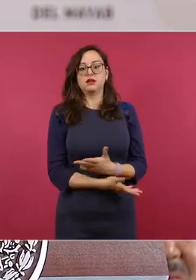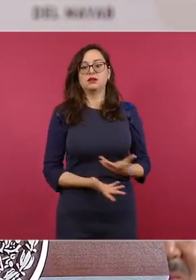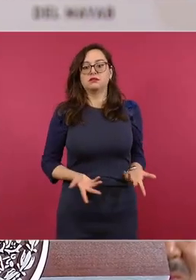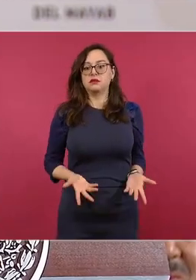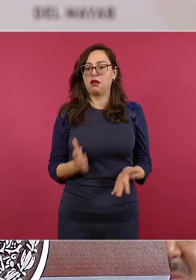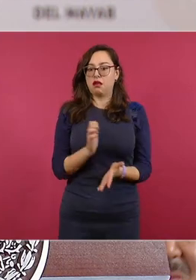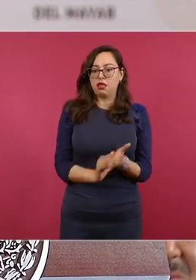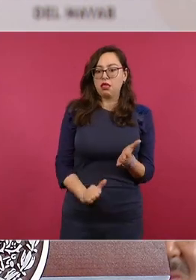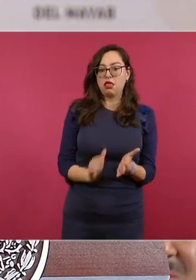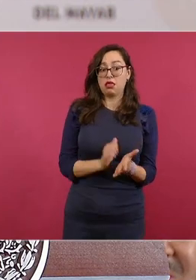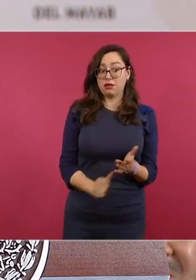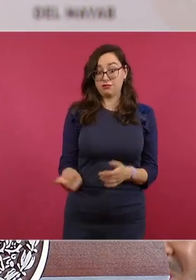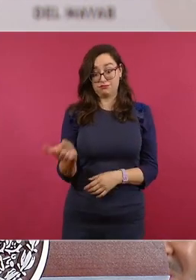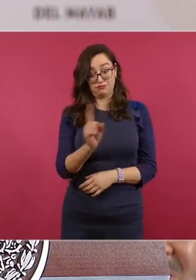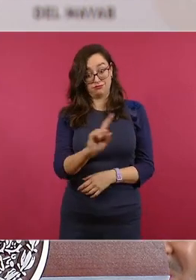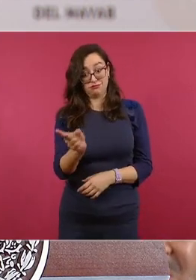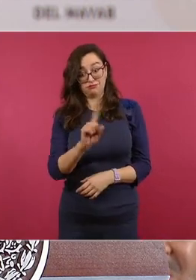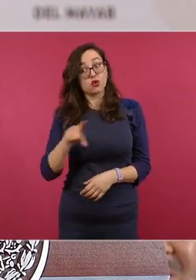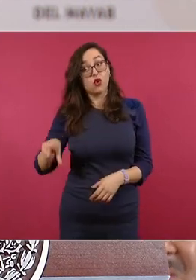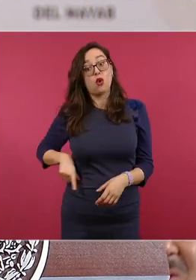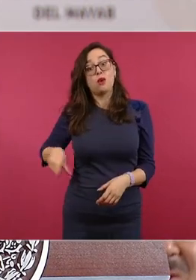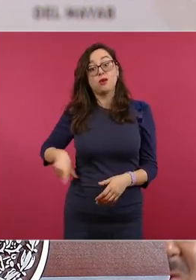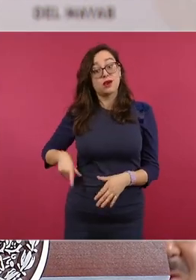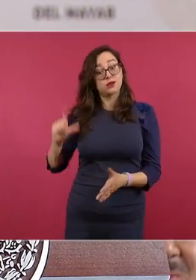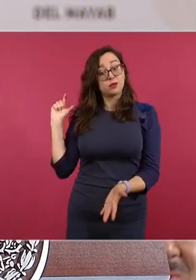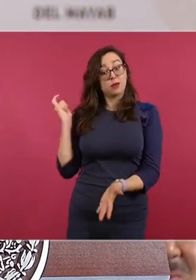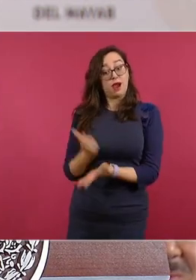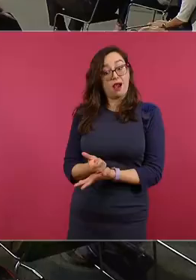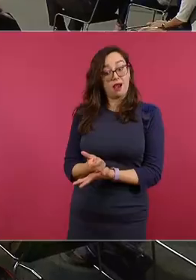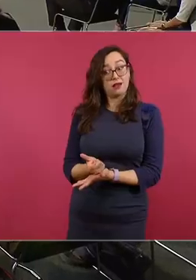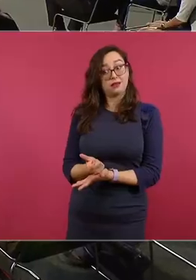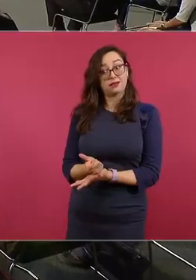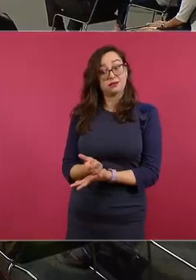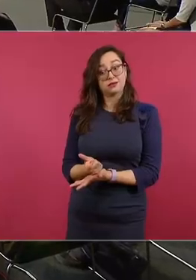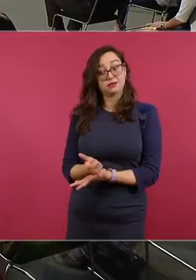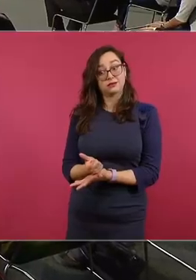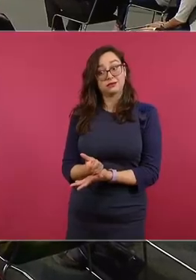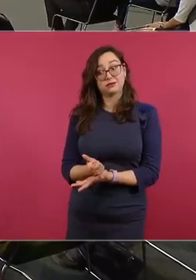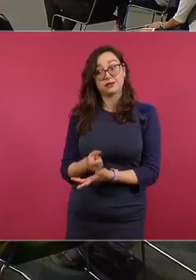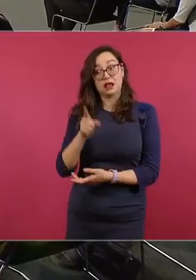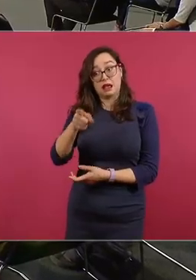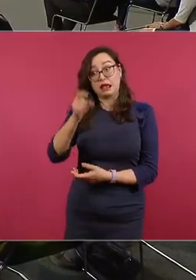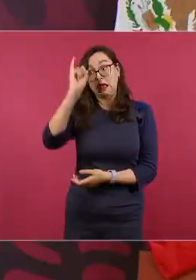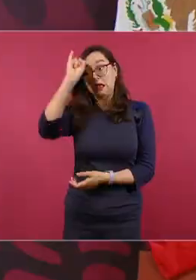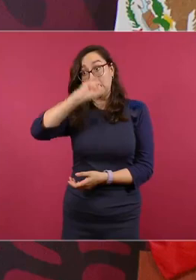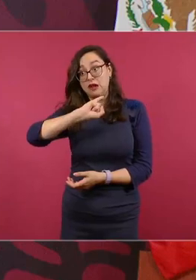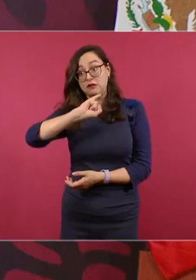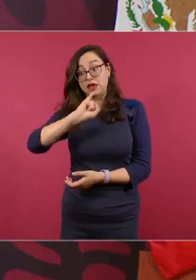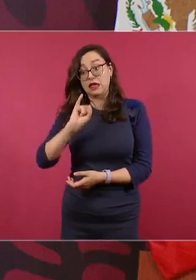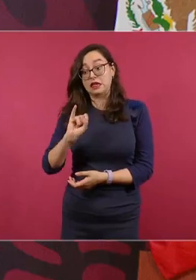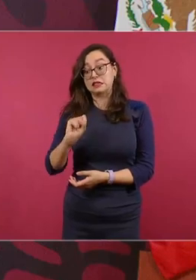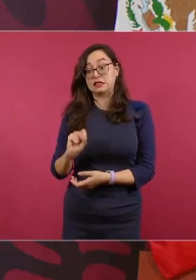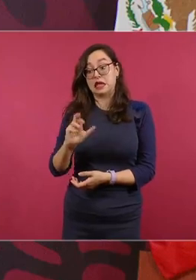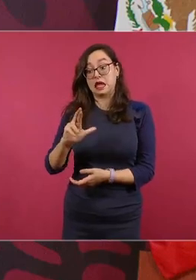quitando todo el impuesto sobre la renta. Y ya